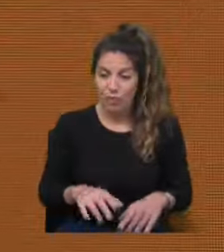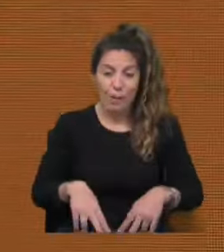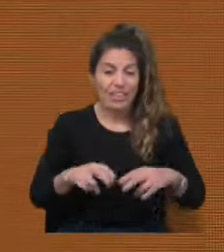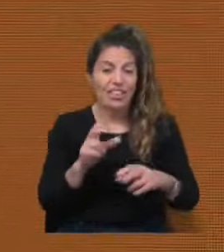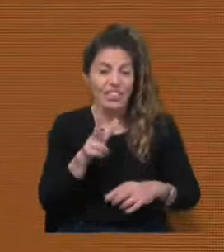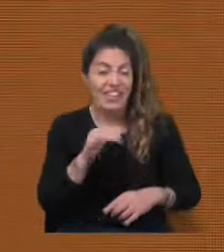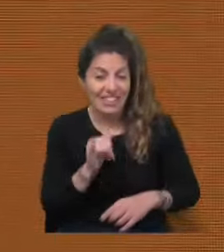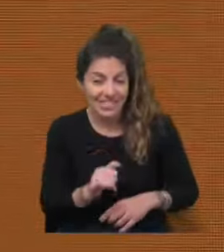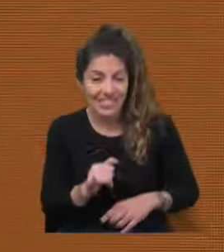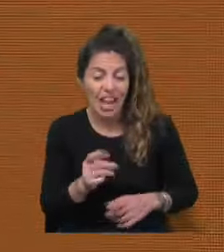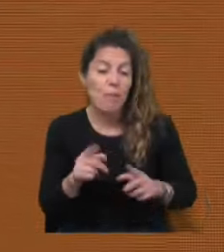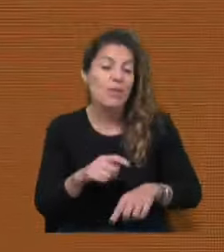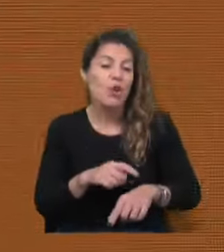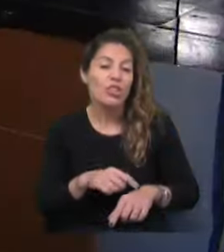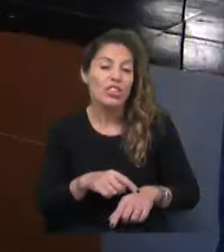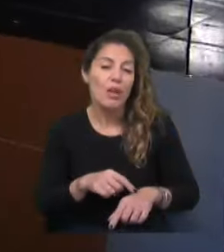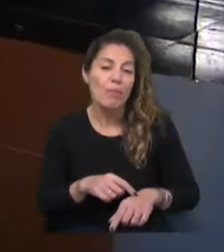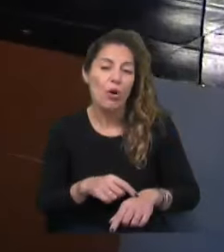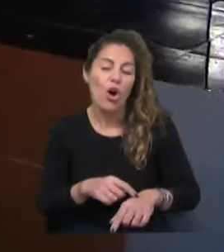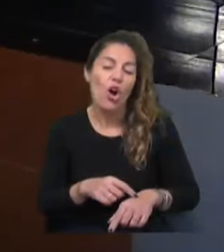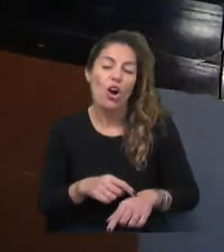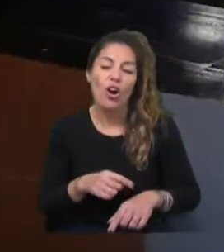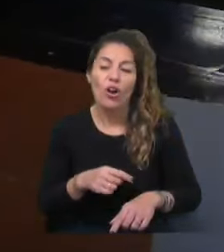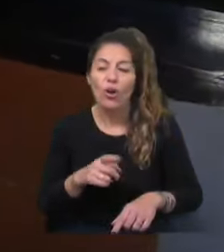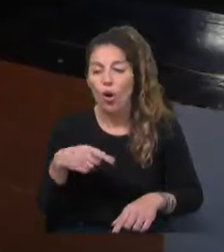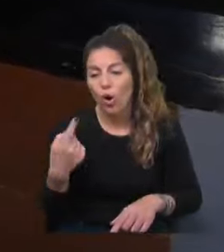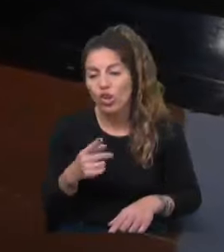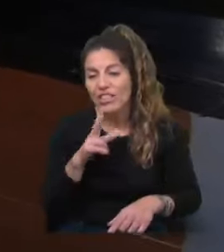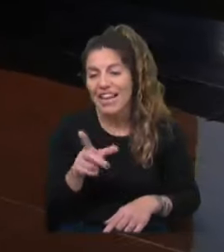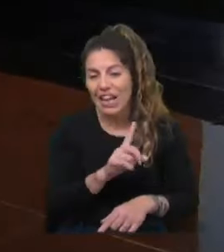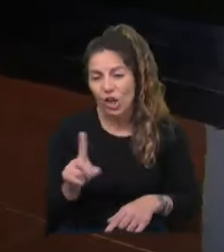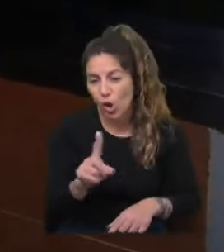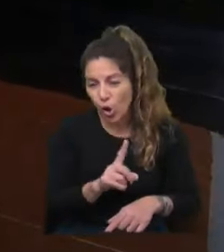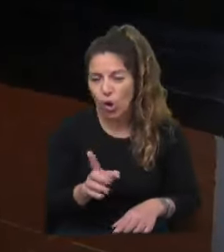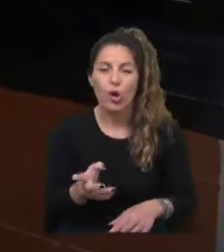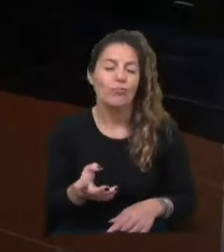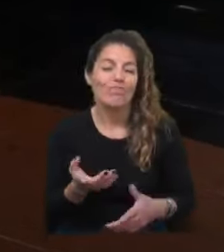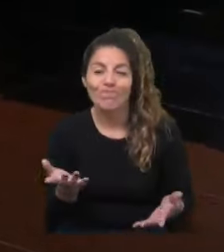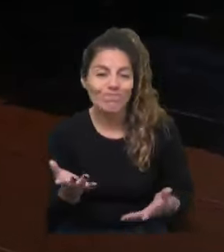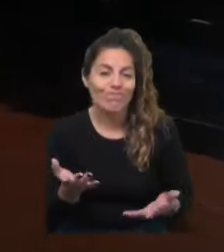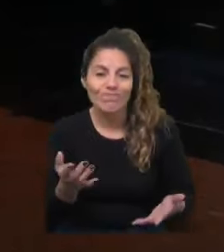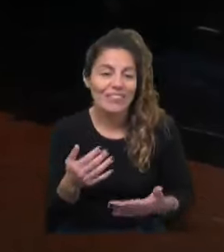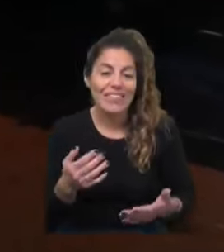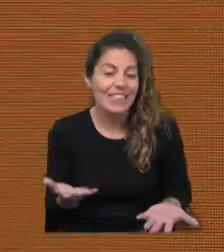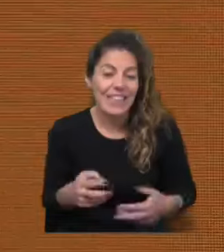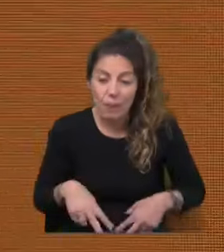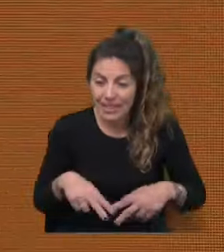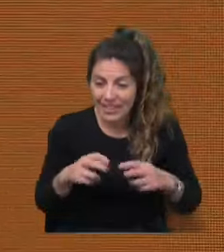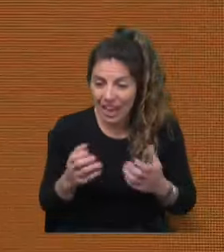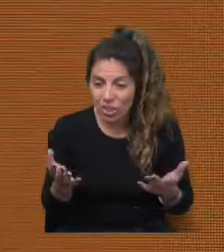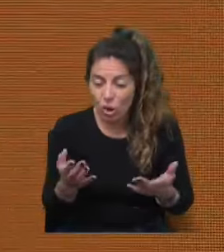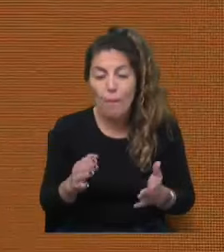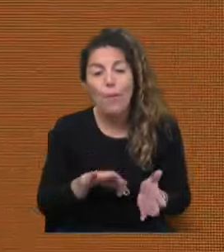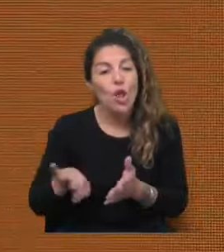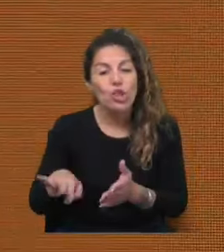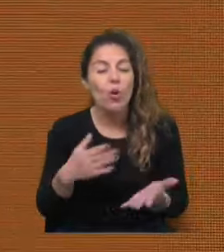sí, y al mismo tiempo a Zambulla, en otra declaración en el diario El Observador, un poco matizaba eso, o sea que será algo que se está investigando. Pero por otro